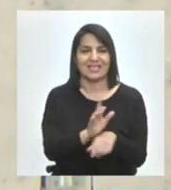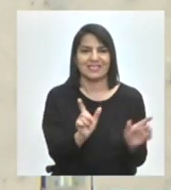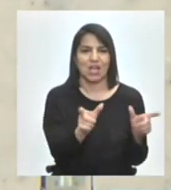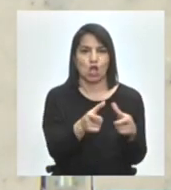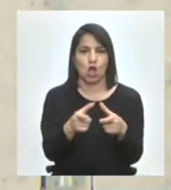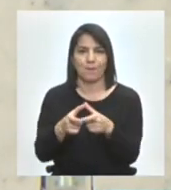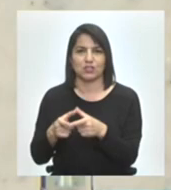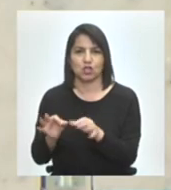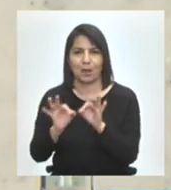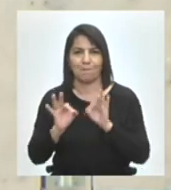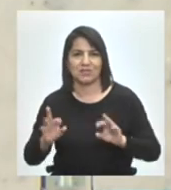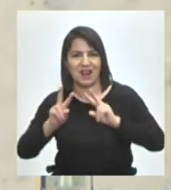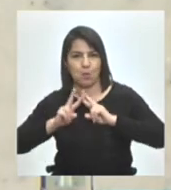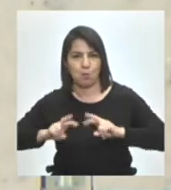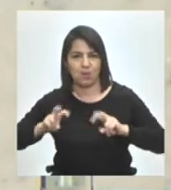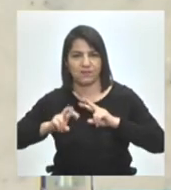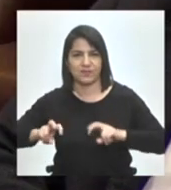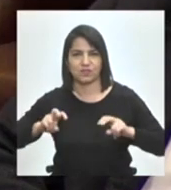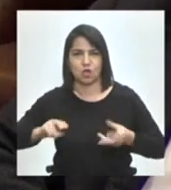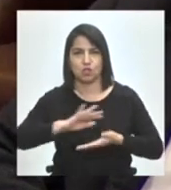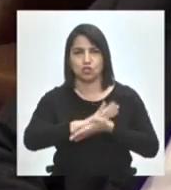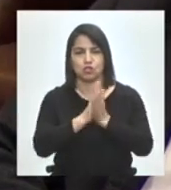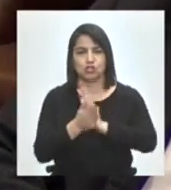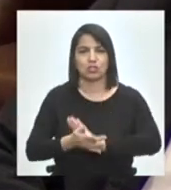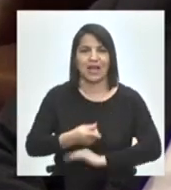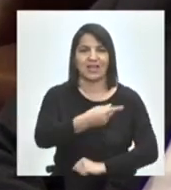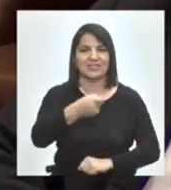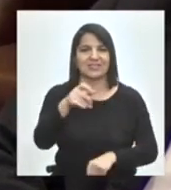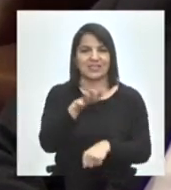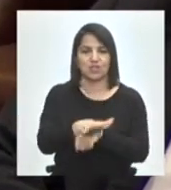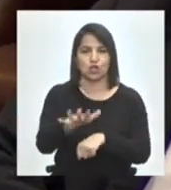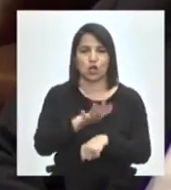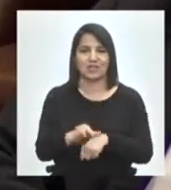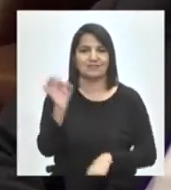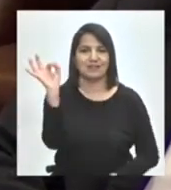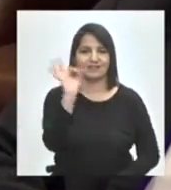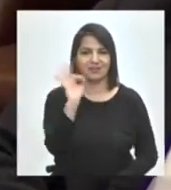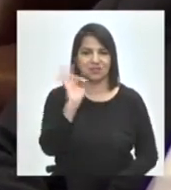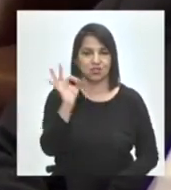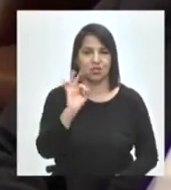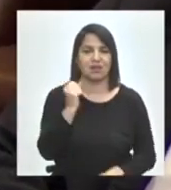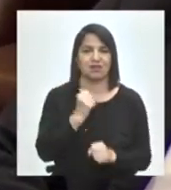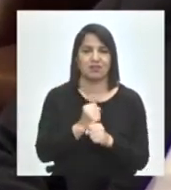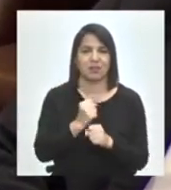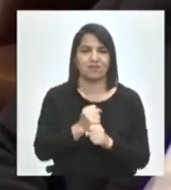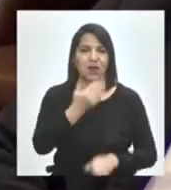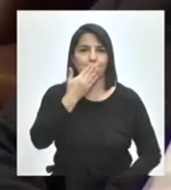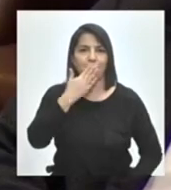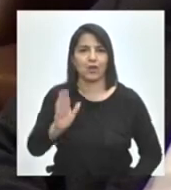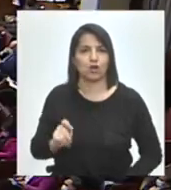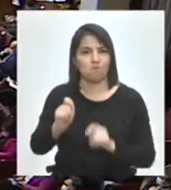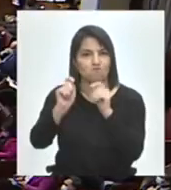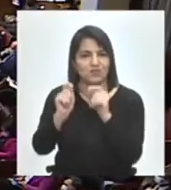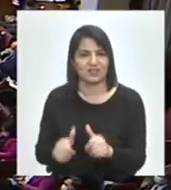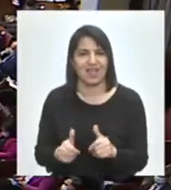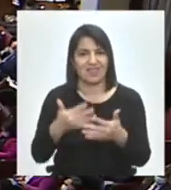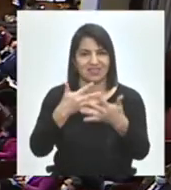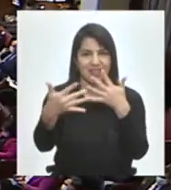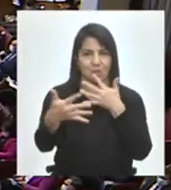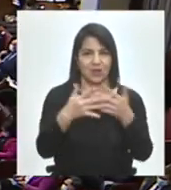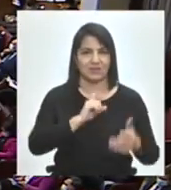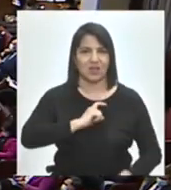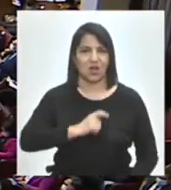especiales investigadoras que totalizan 115 sesiones de trabajo. Mejorar la eficiencia y transparencia del